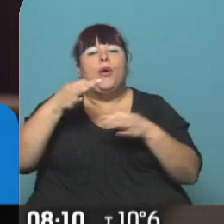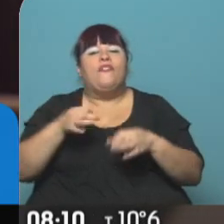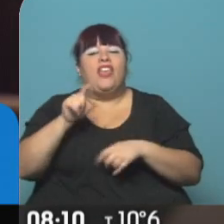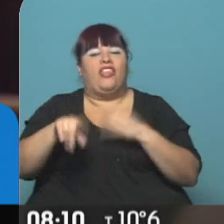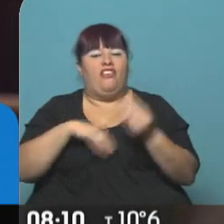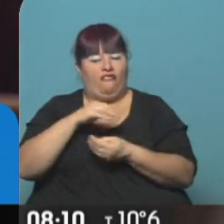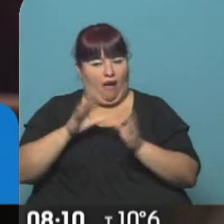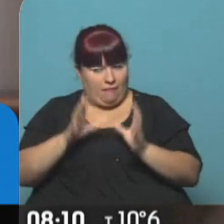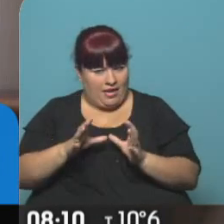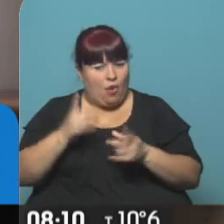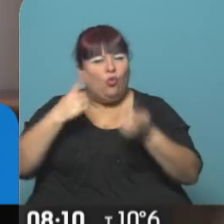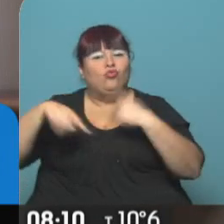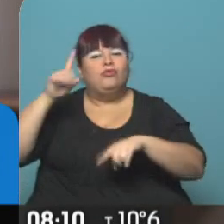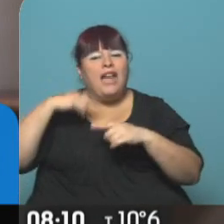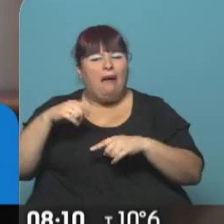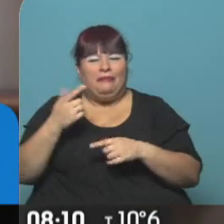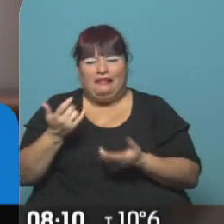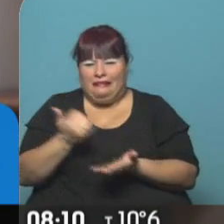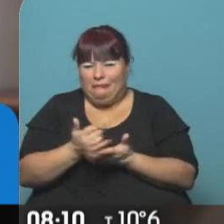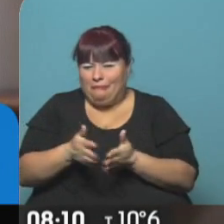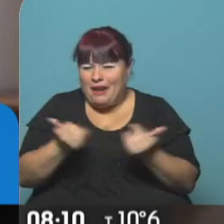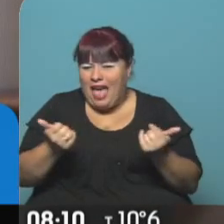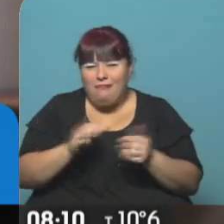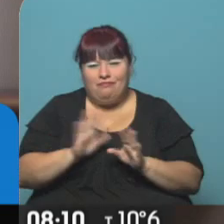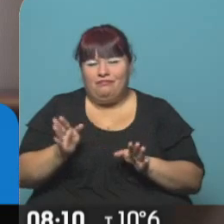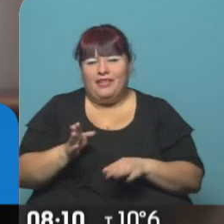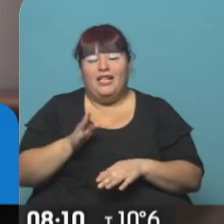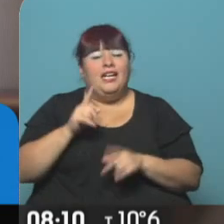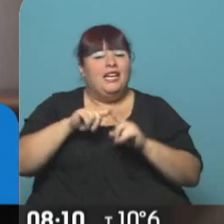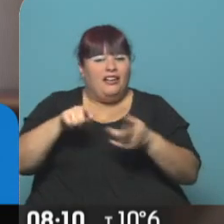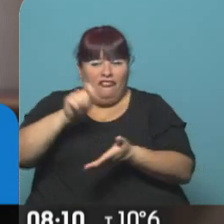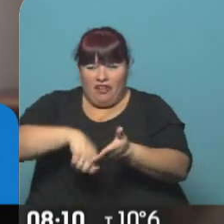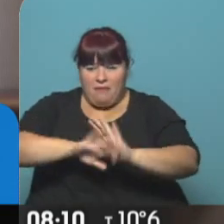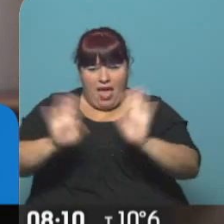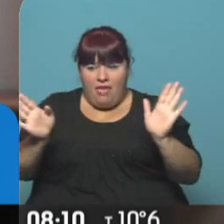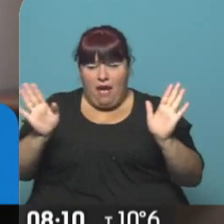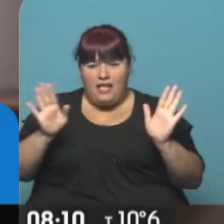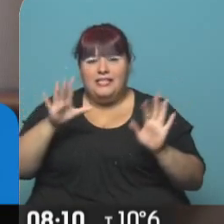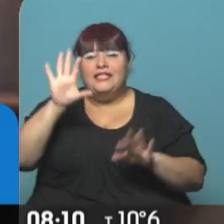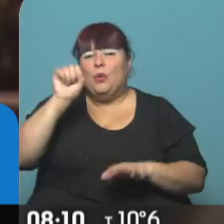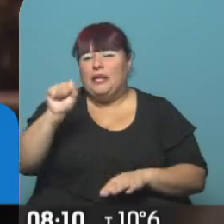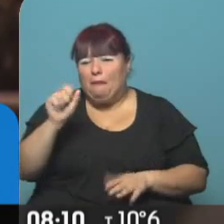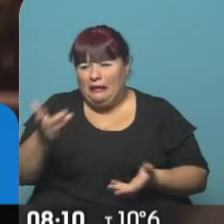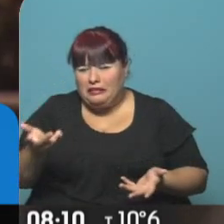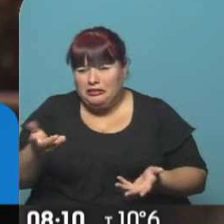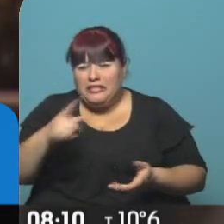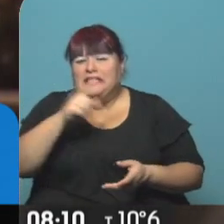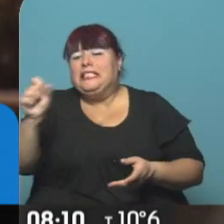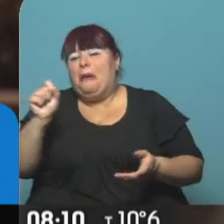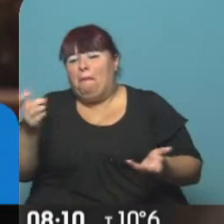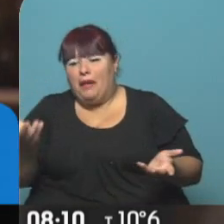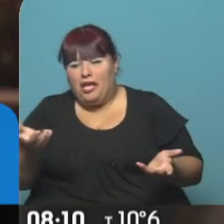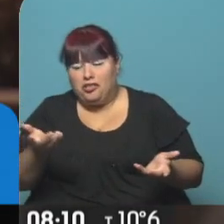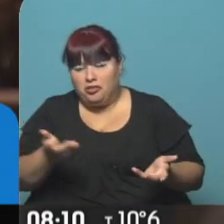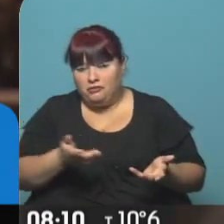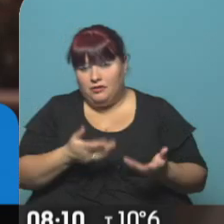familia es un trámite que no cuesta nada santificar la firma nada más 50 pesos mira 100 pesos